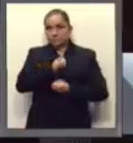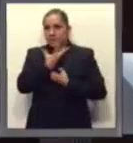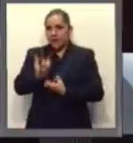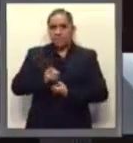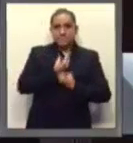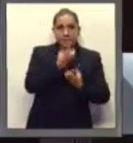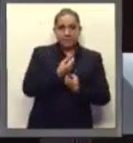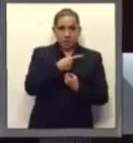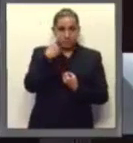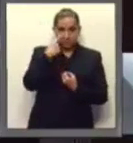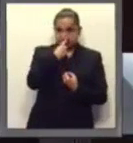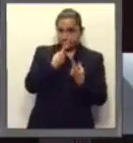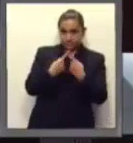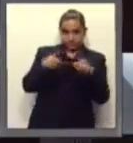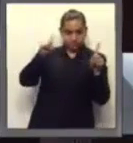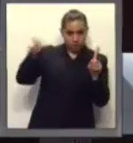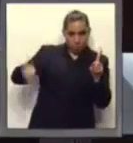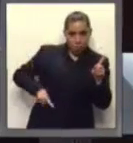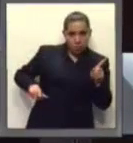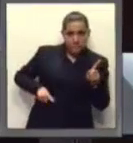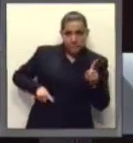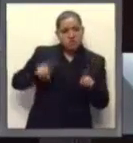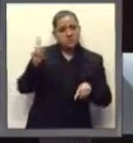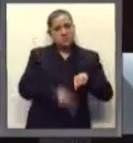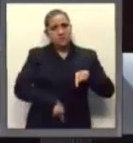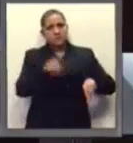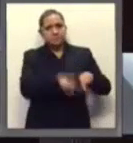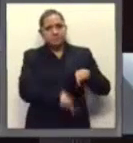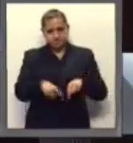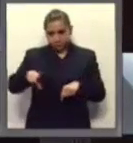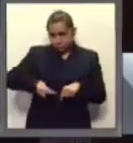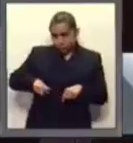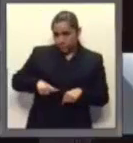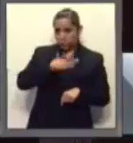disidentes al gobierno y no en los gobiernos democráticos.